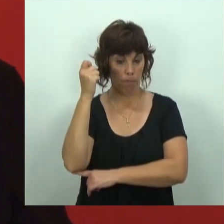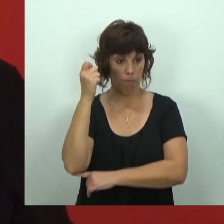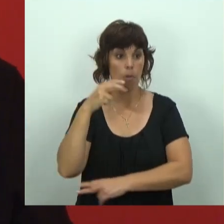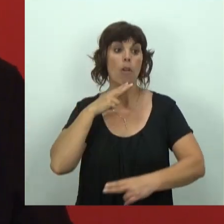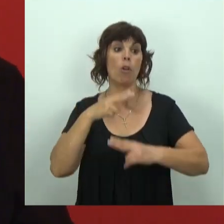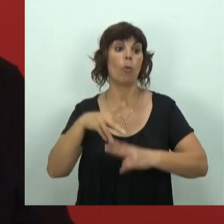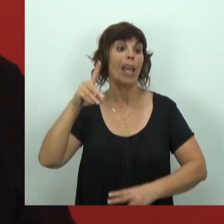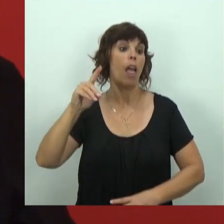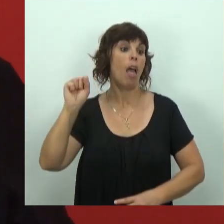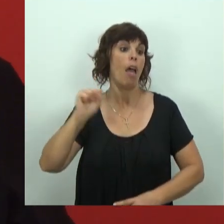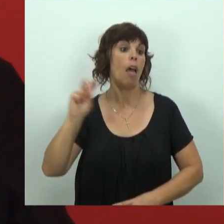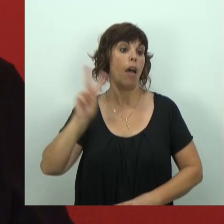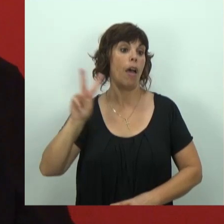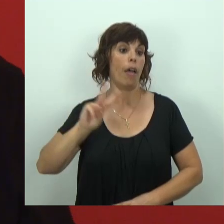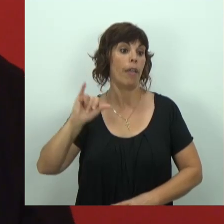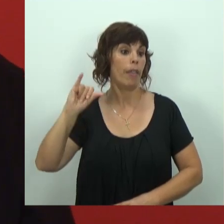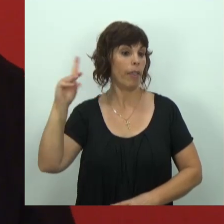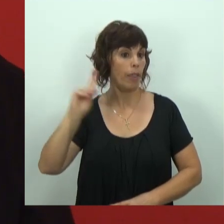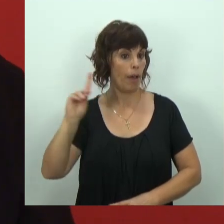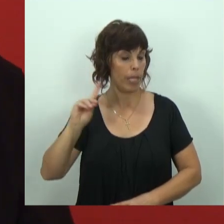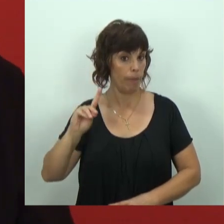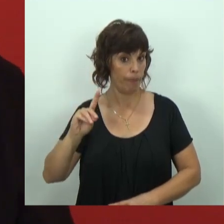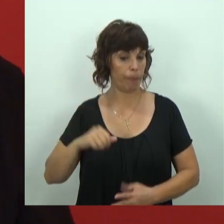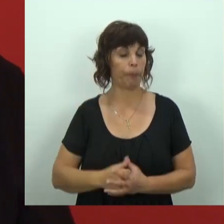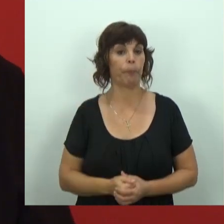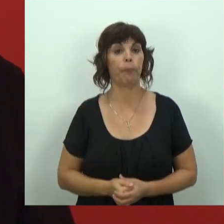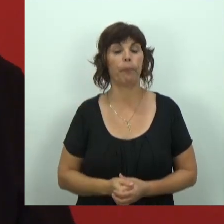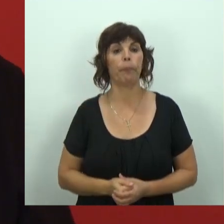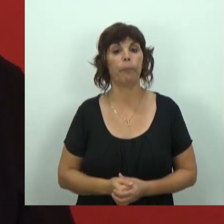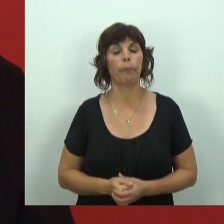David. Corazón le encantó a Dios el Padre.